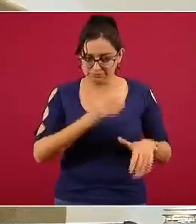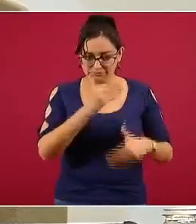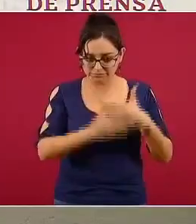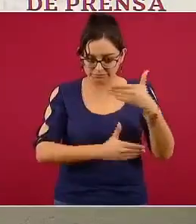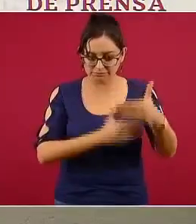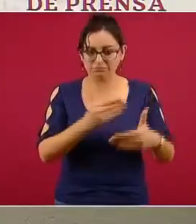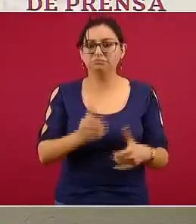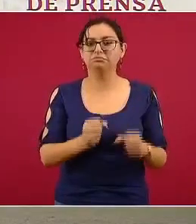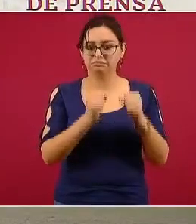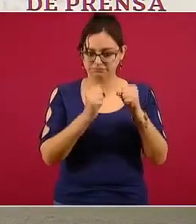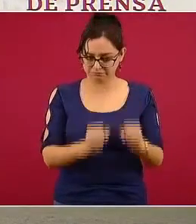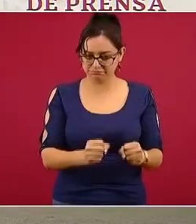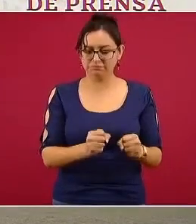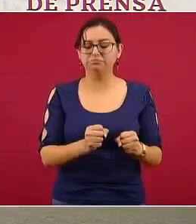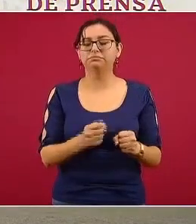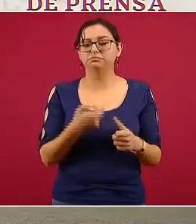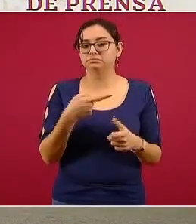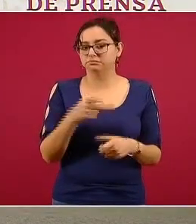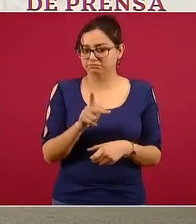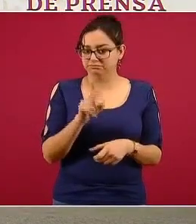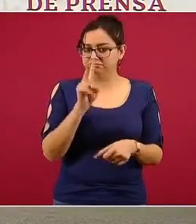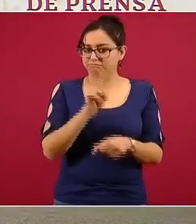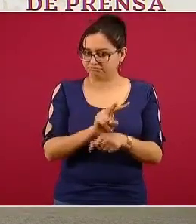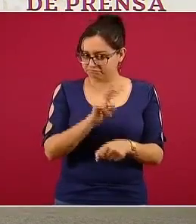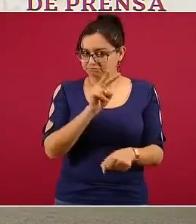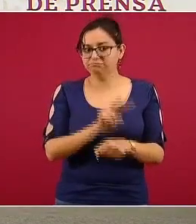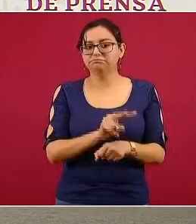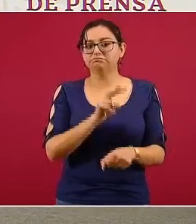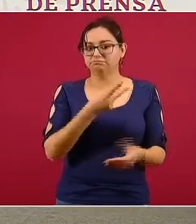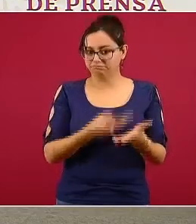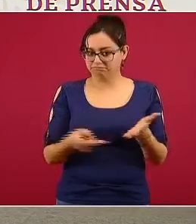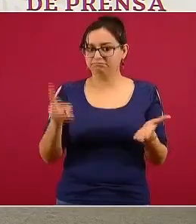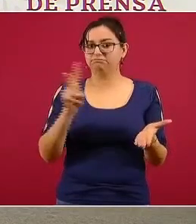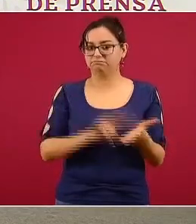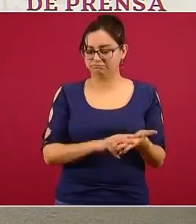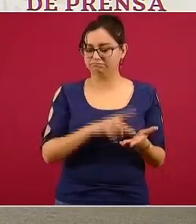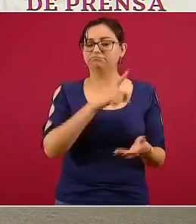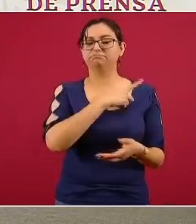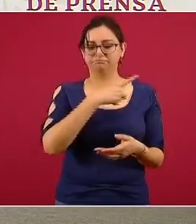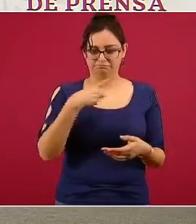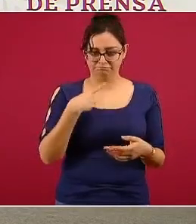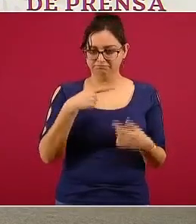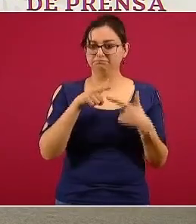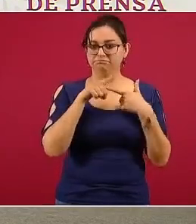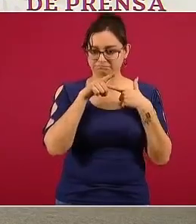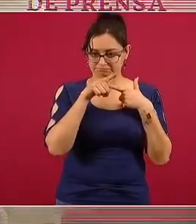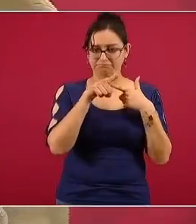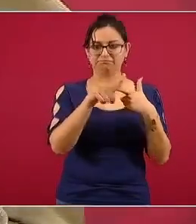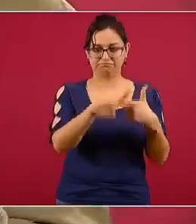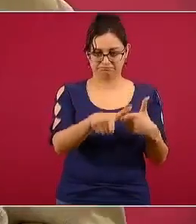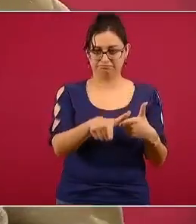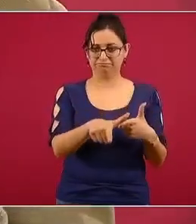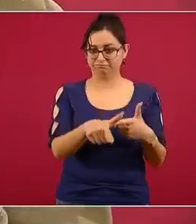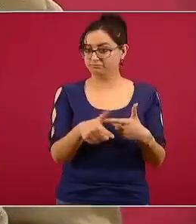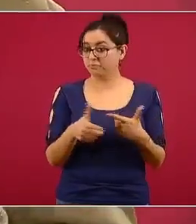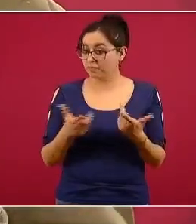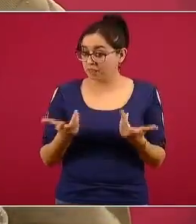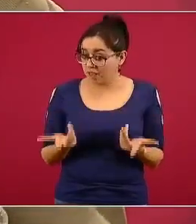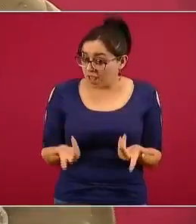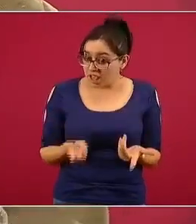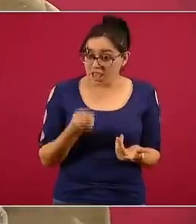mucha convicción de que son seguras, pero de todos modos así se necesita una observación post vacunación. Entonces se